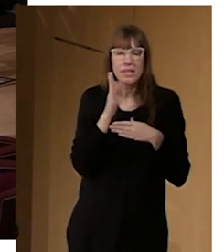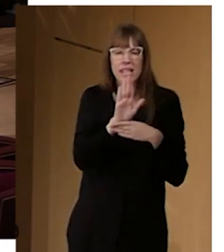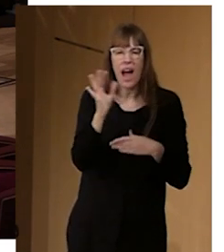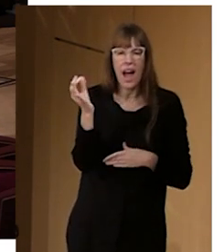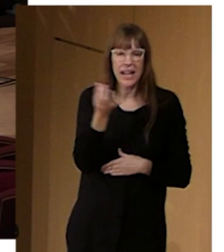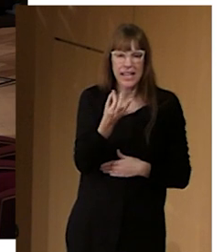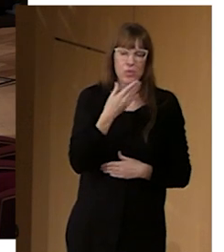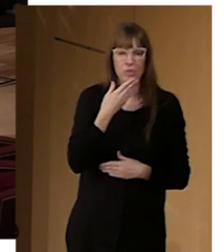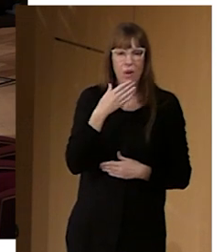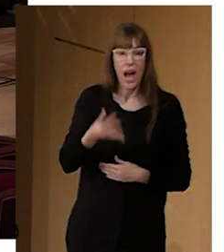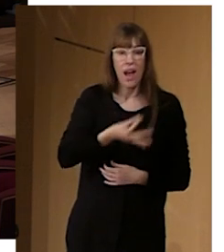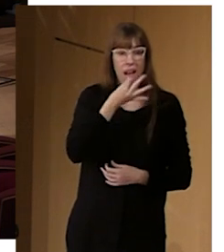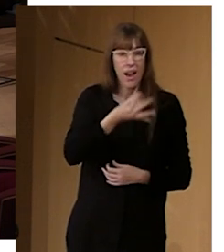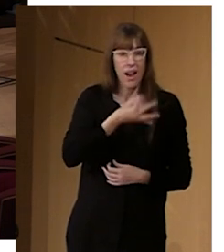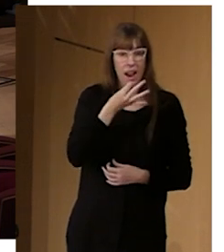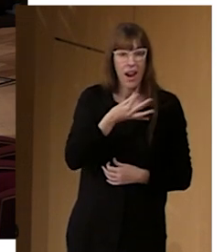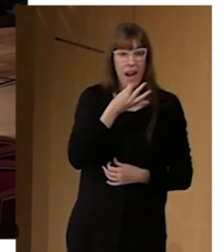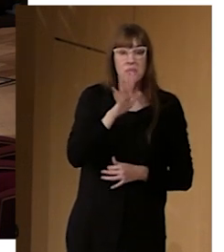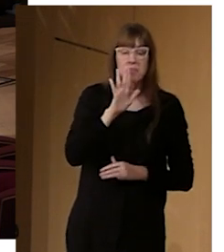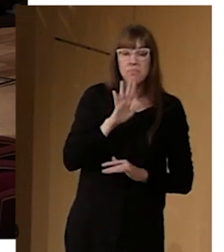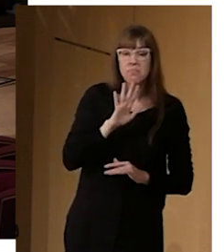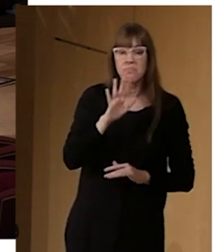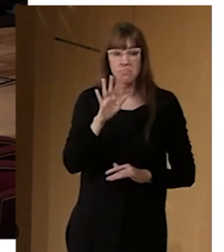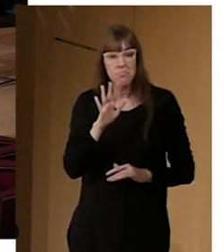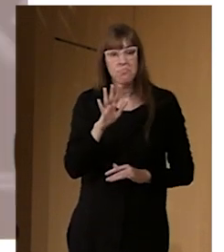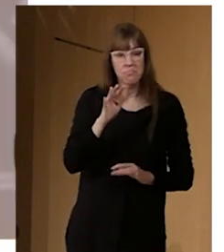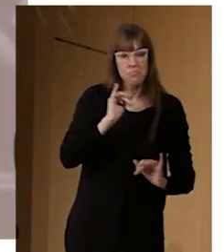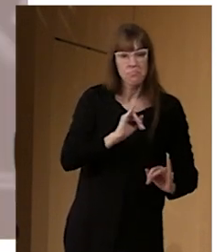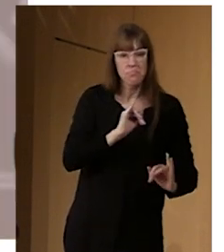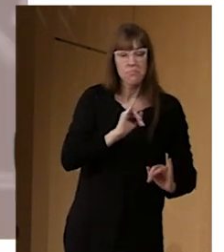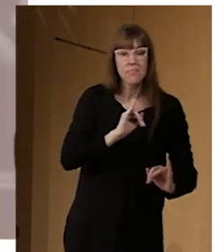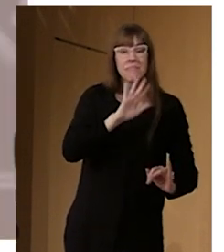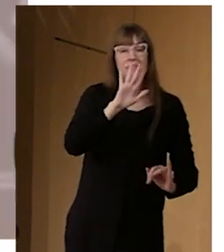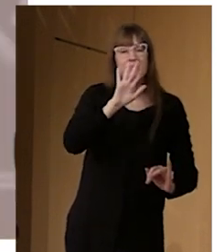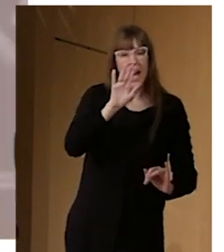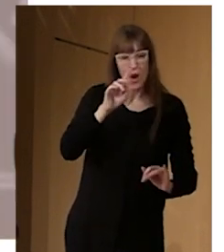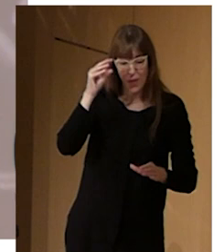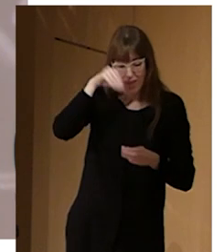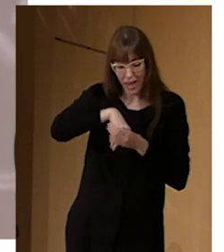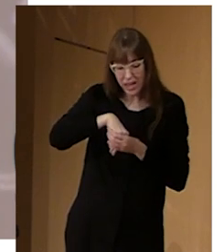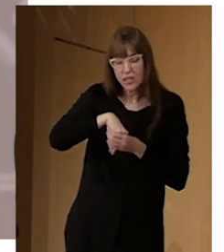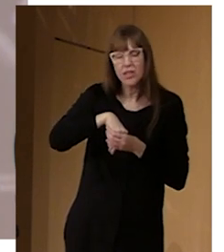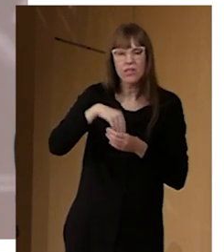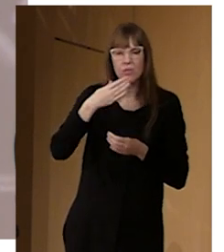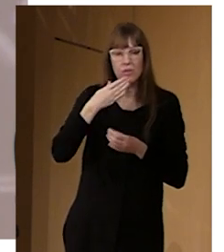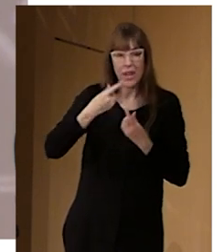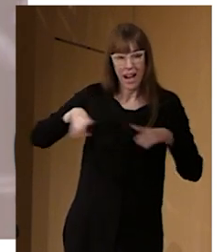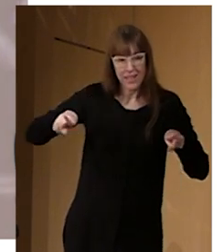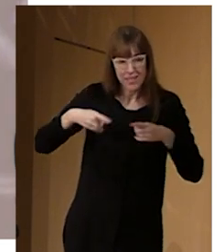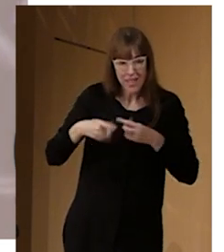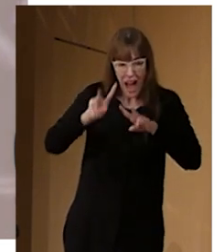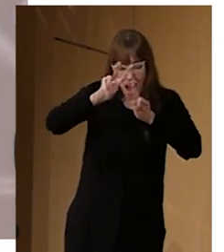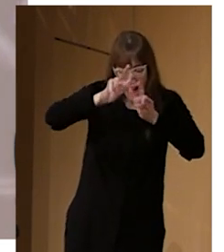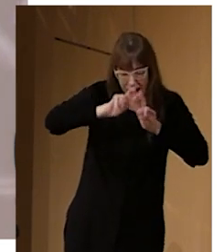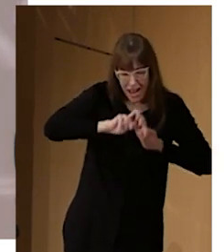amena pero que tiene el rigor del Análisis histórico y musicológico de las obras no que tratamos se sintetiza a través